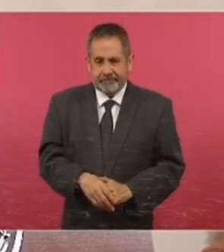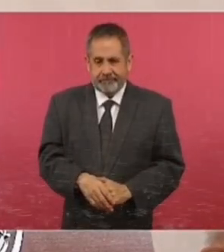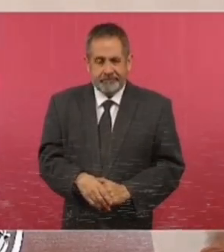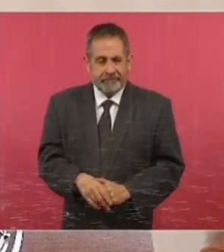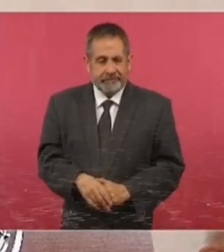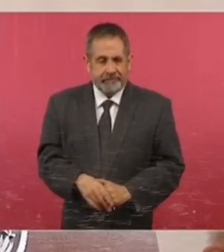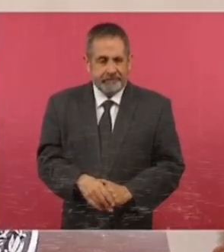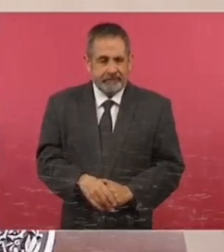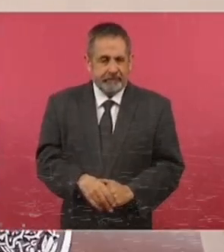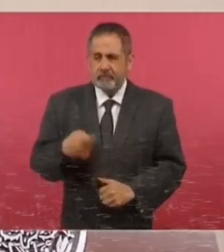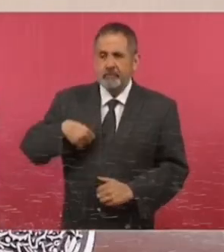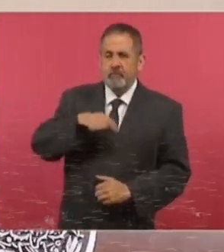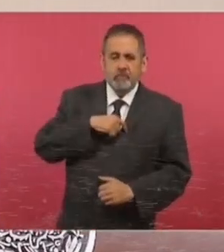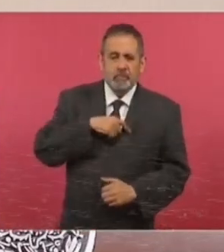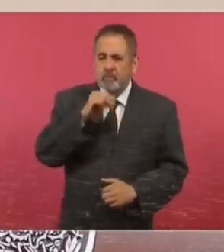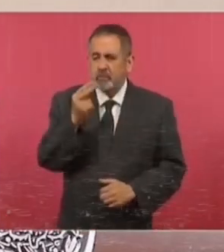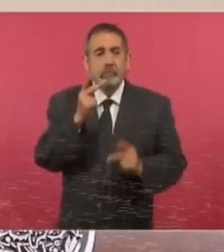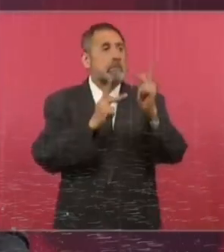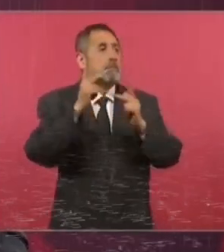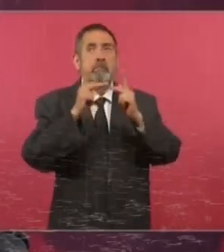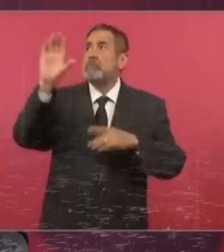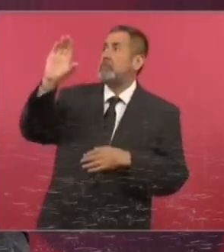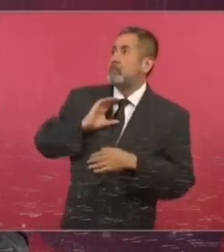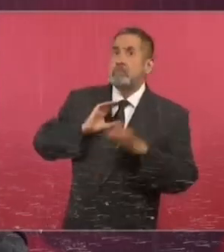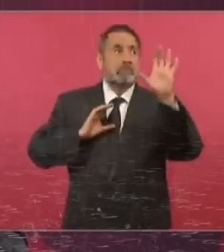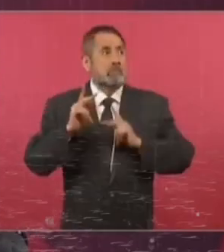nosotros no hemos endeudado al país.